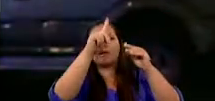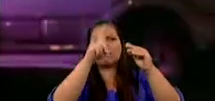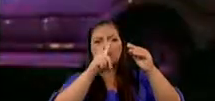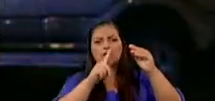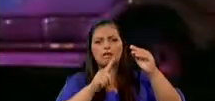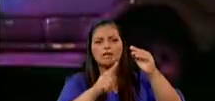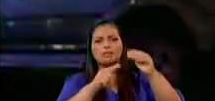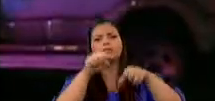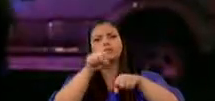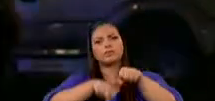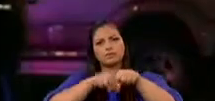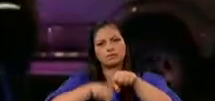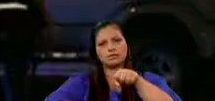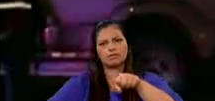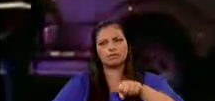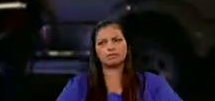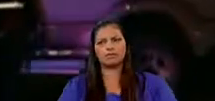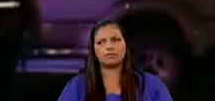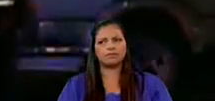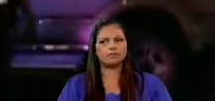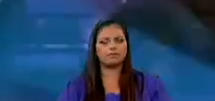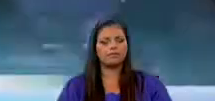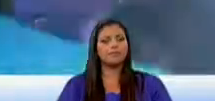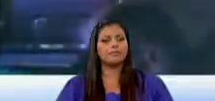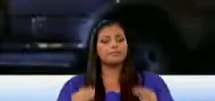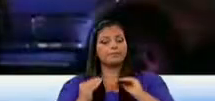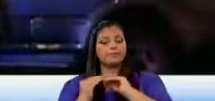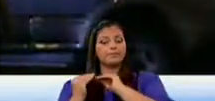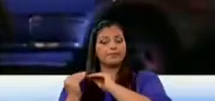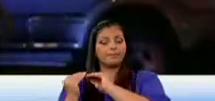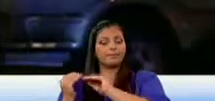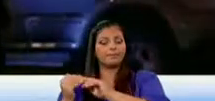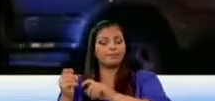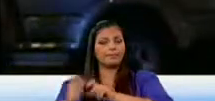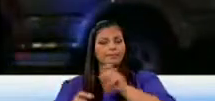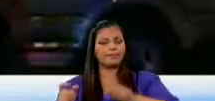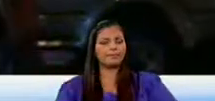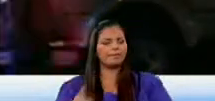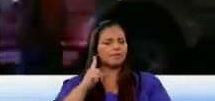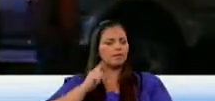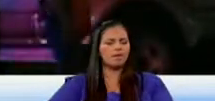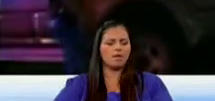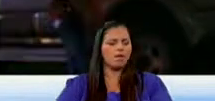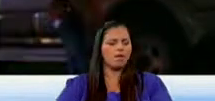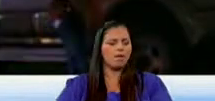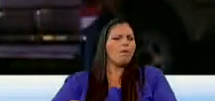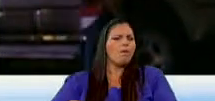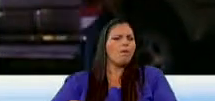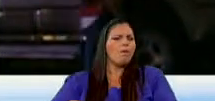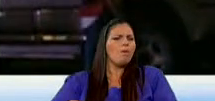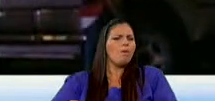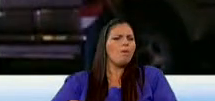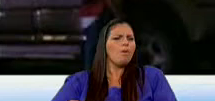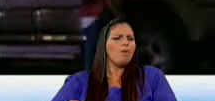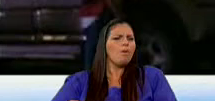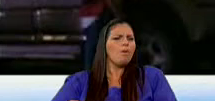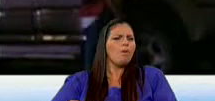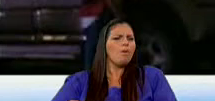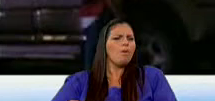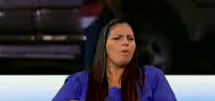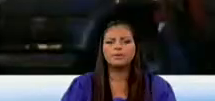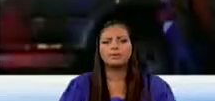aproximadamente a media hora y la vecindad se alarmó por el motivo que esta casa está en malas condiciones y... y han estado haciendo un trabajo tal